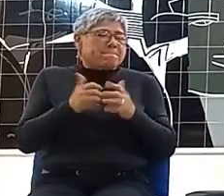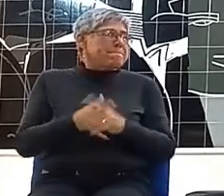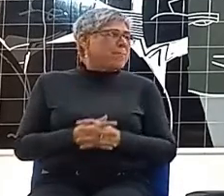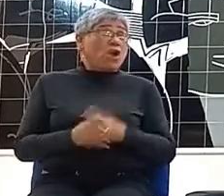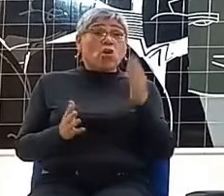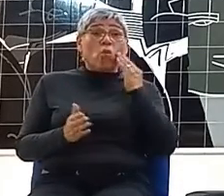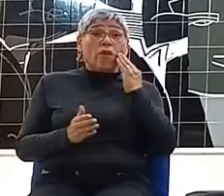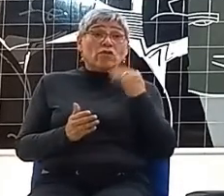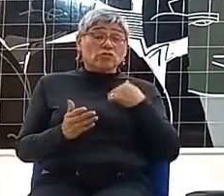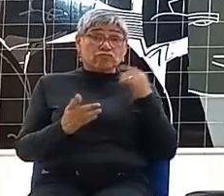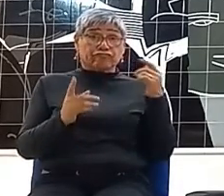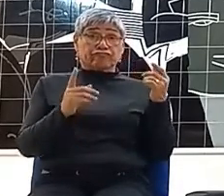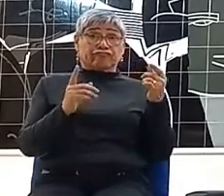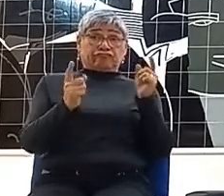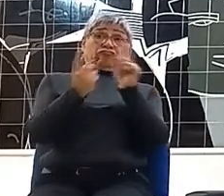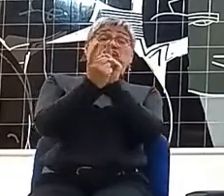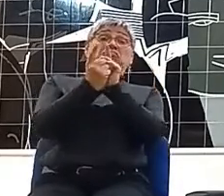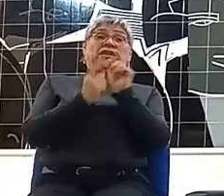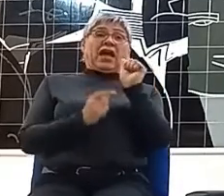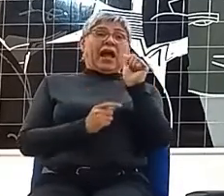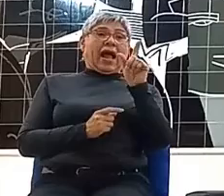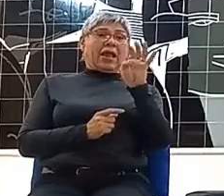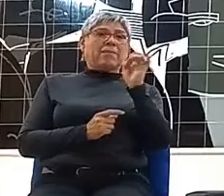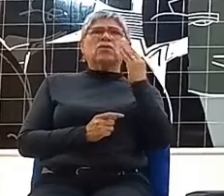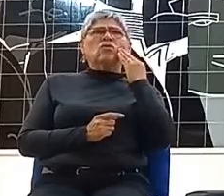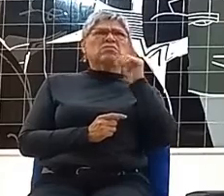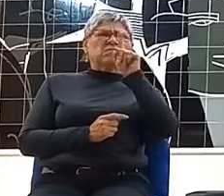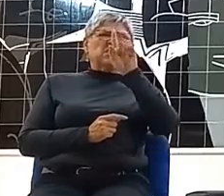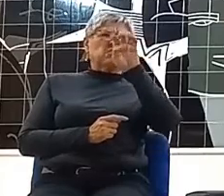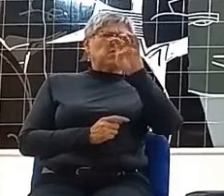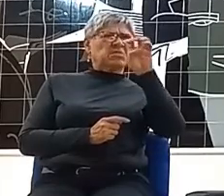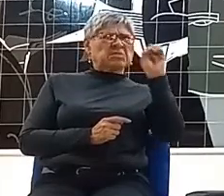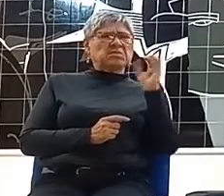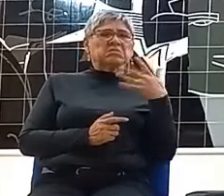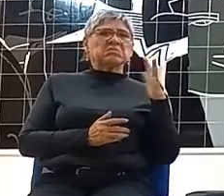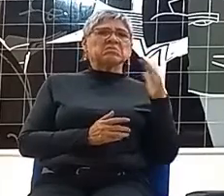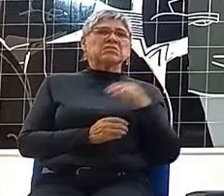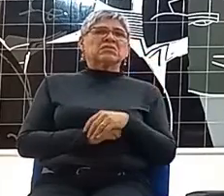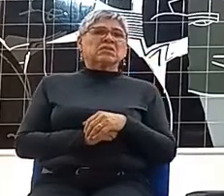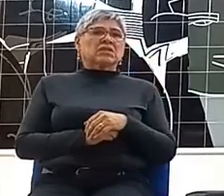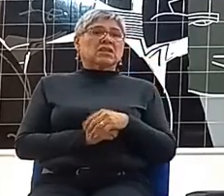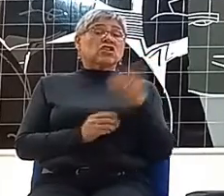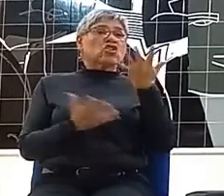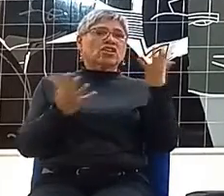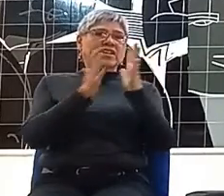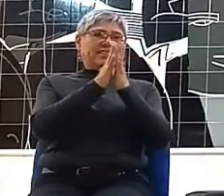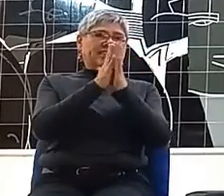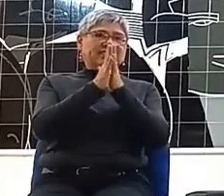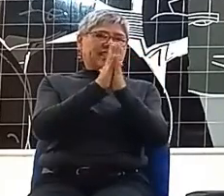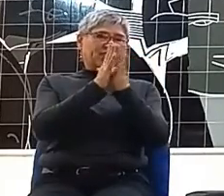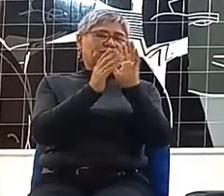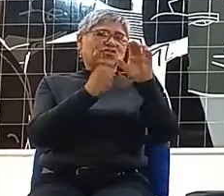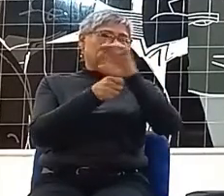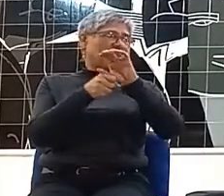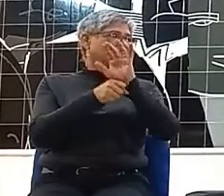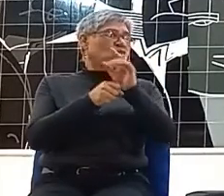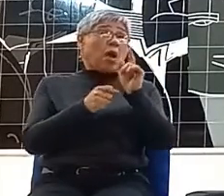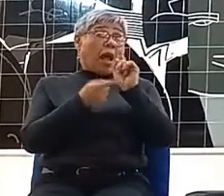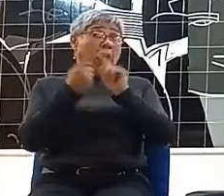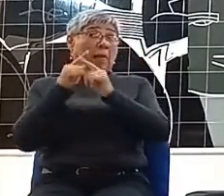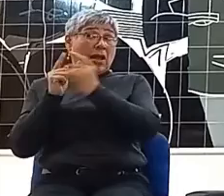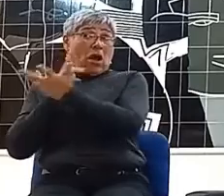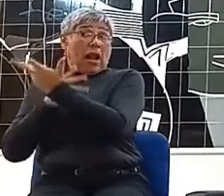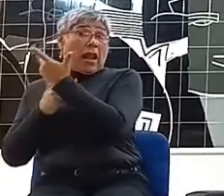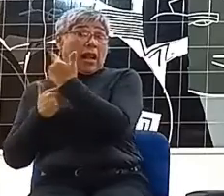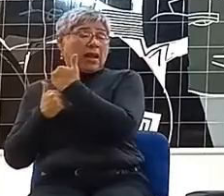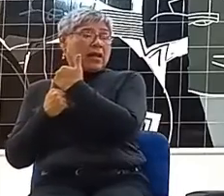yo conozco a Alberto a comienzos de los años 90, él vivía muy en el centro de la ciudad y un amigo me dijo, pues